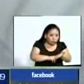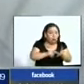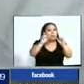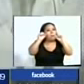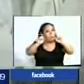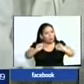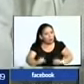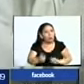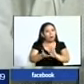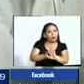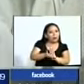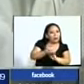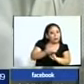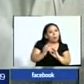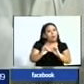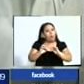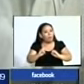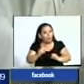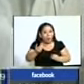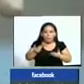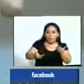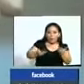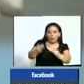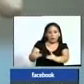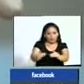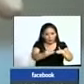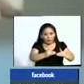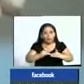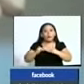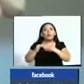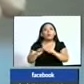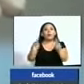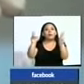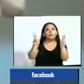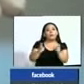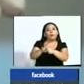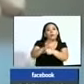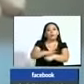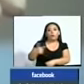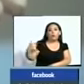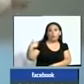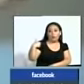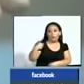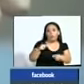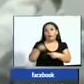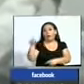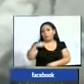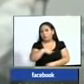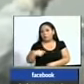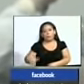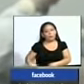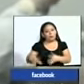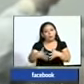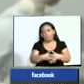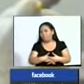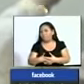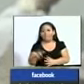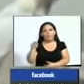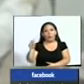desarrollo, producción y distribución equitativa de la vacuna contra el COVID-19. China y Estados Unidos no formarán parte de